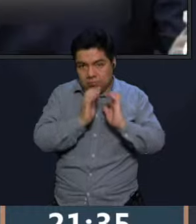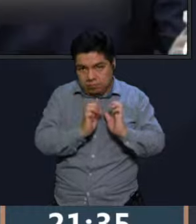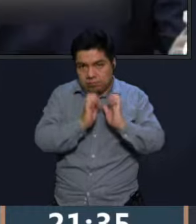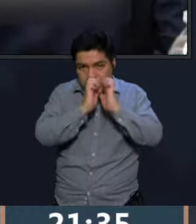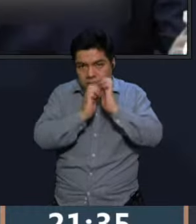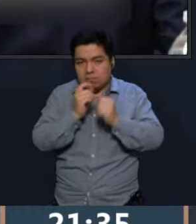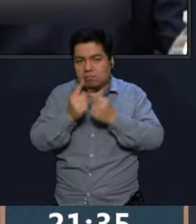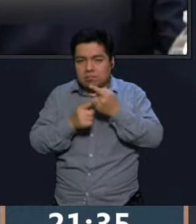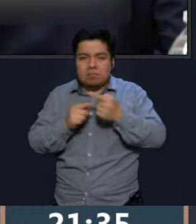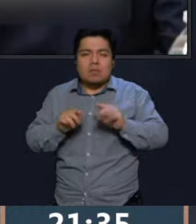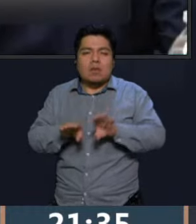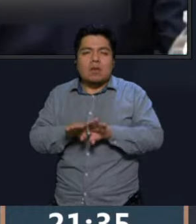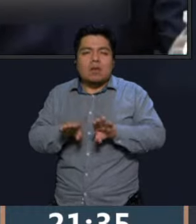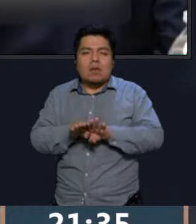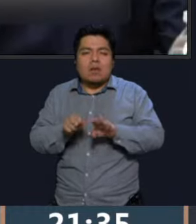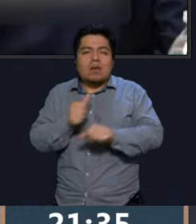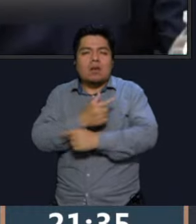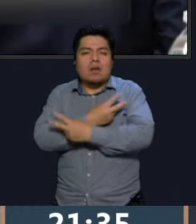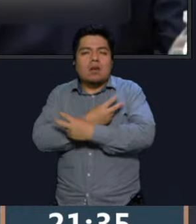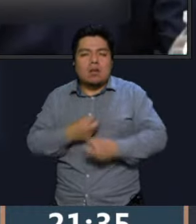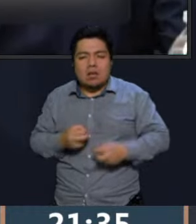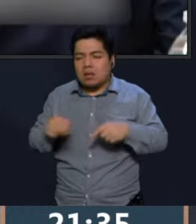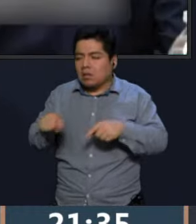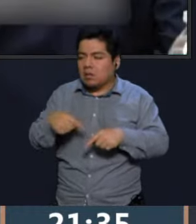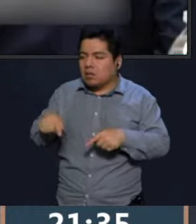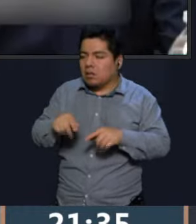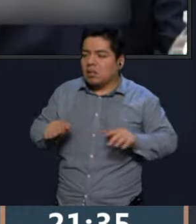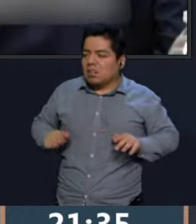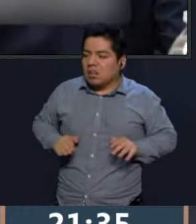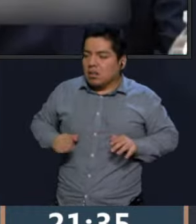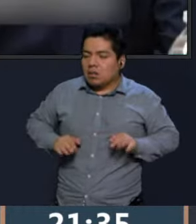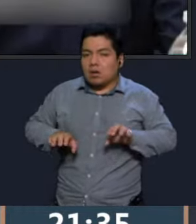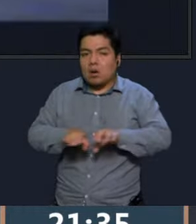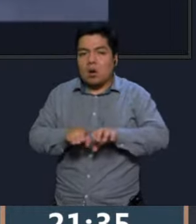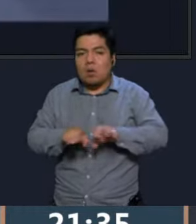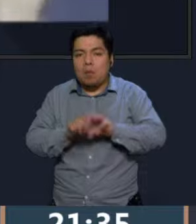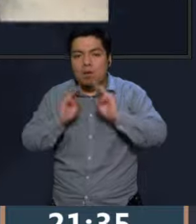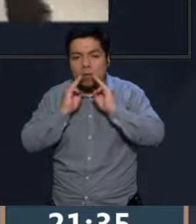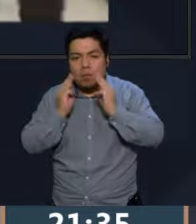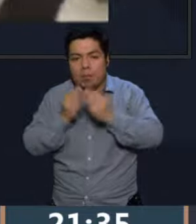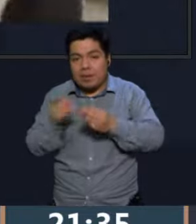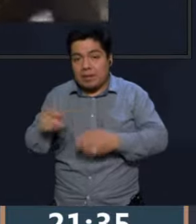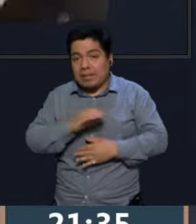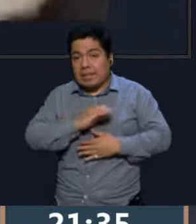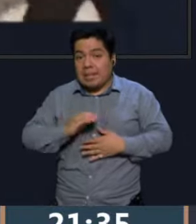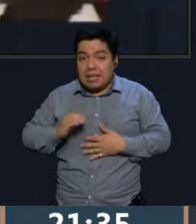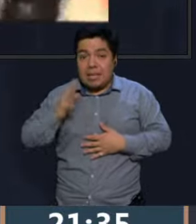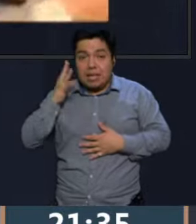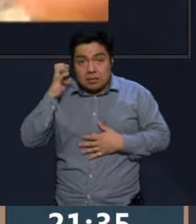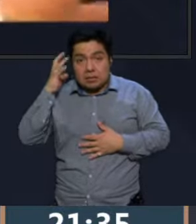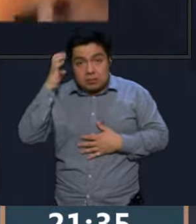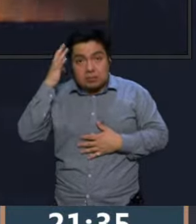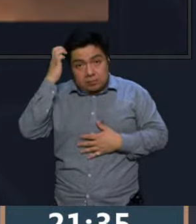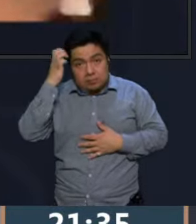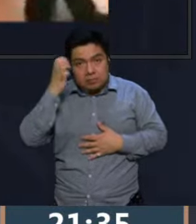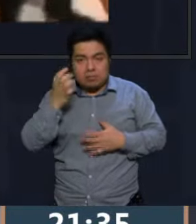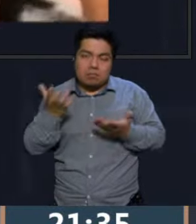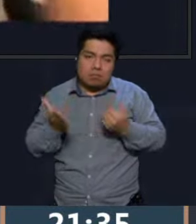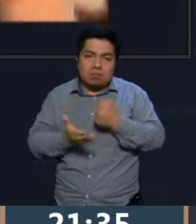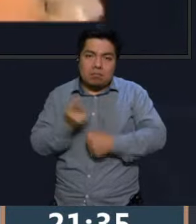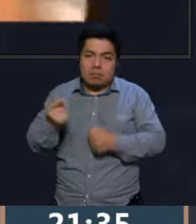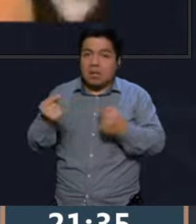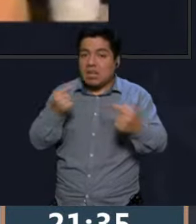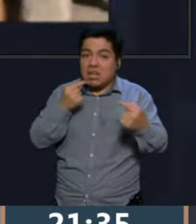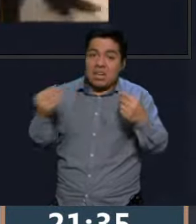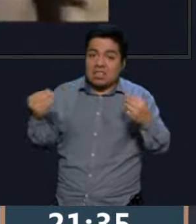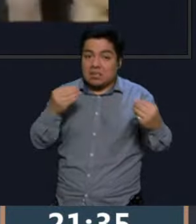adjetivos vinculando con supuestos comisiones de delitos del candidato Taboada. Esto, como se dio en el espacio del debate y en un